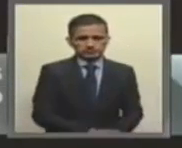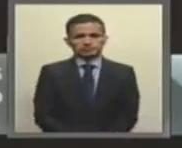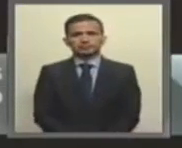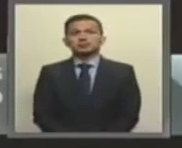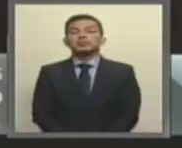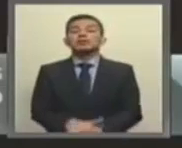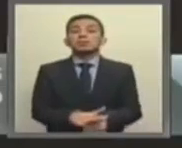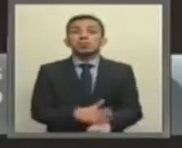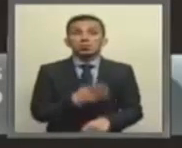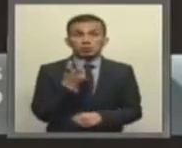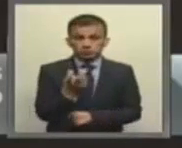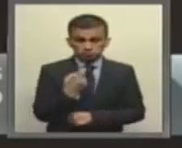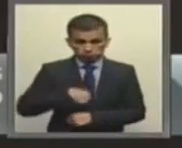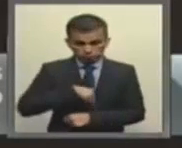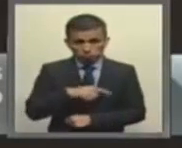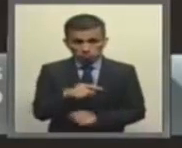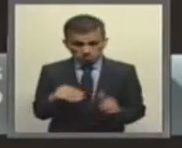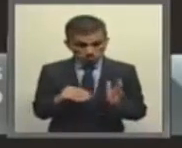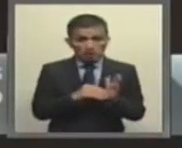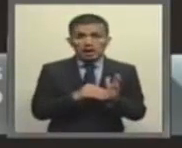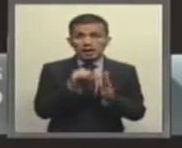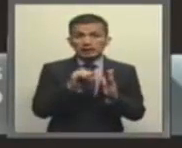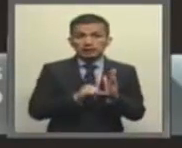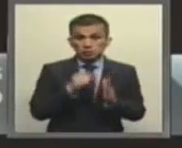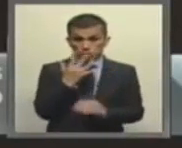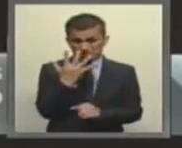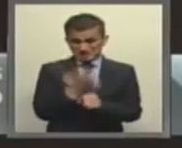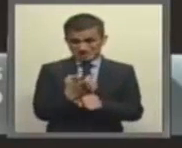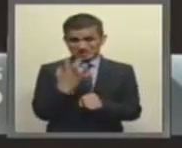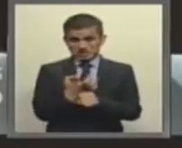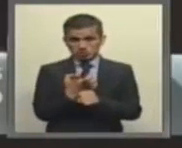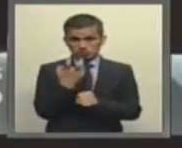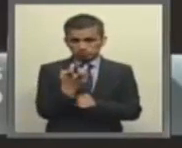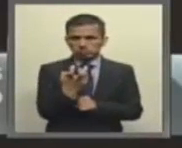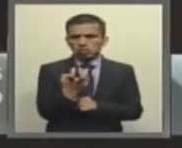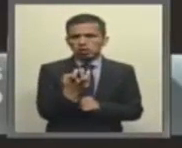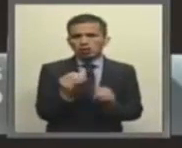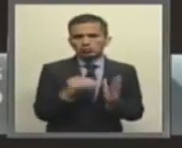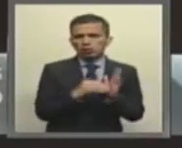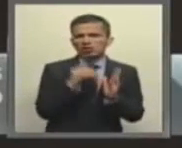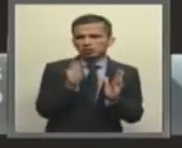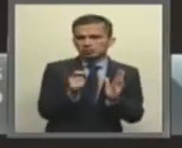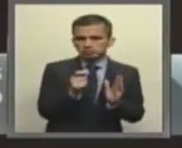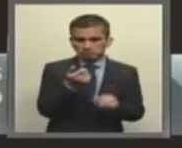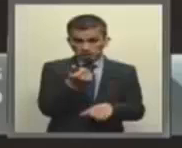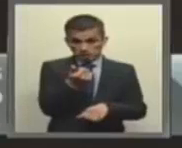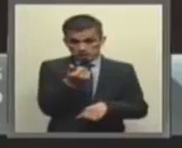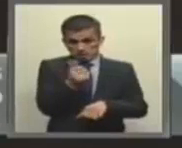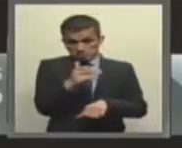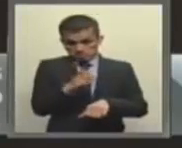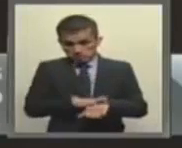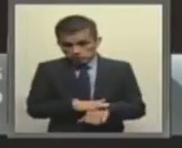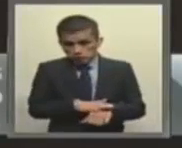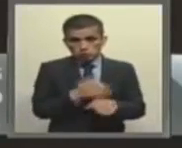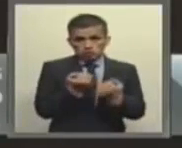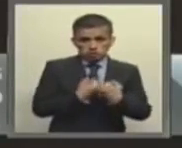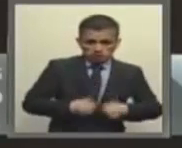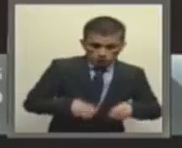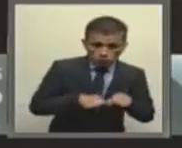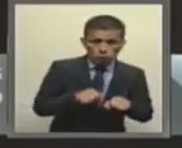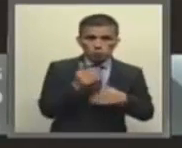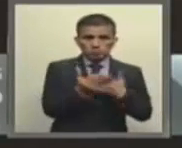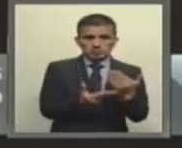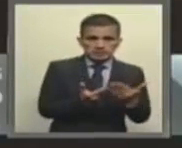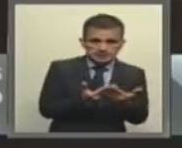hacemos la reserva al artículo 5, en el cual a la letra diría, la administración de los seguros, prestaciones y